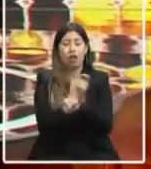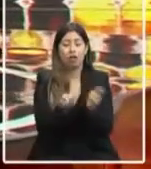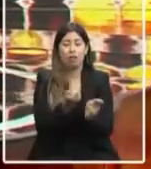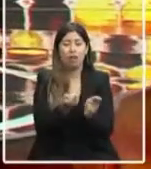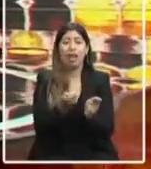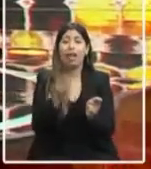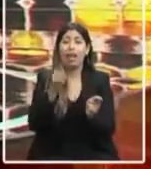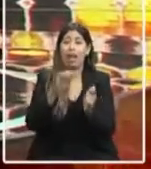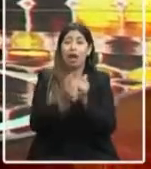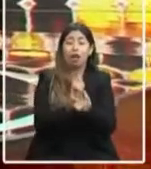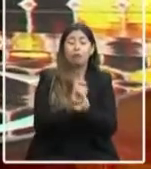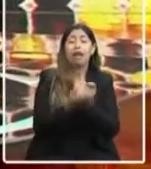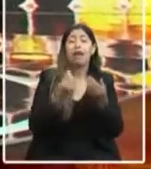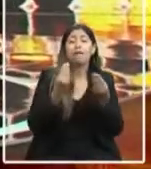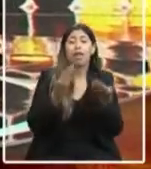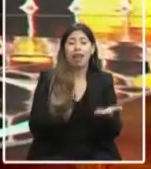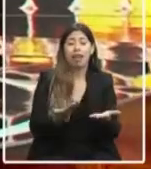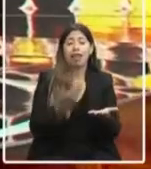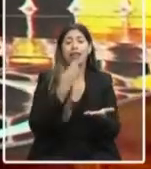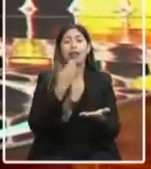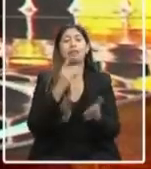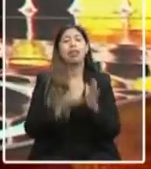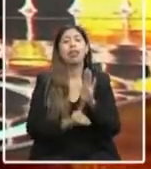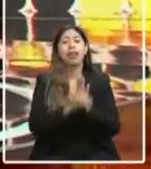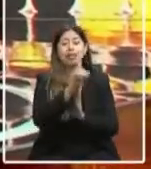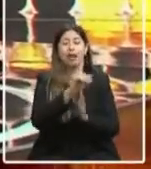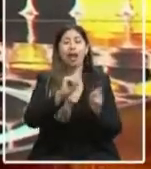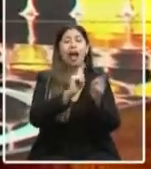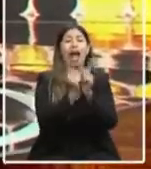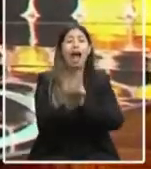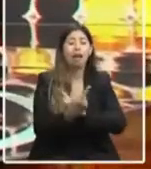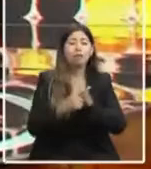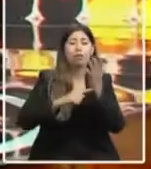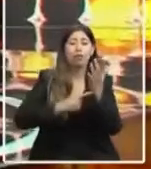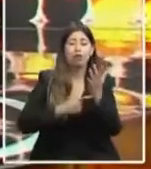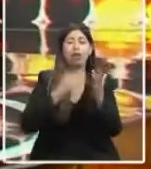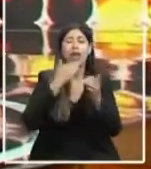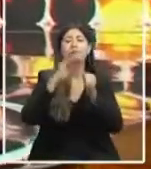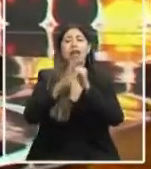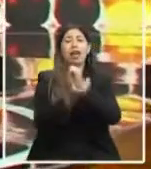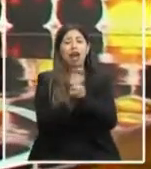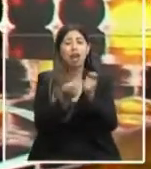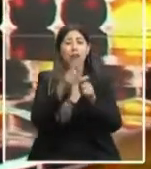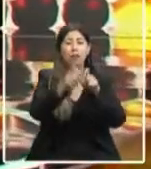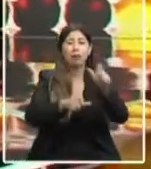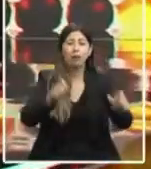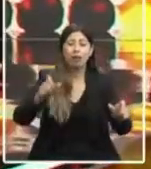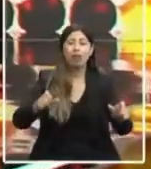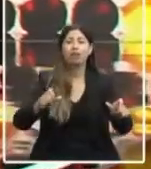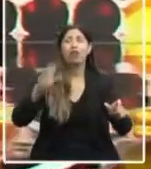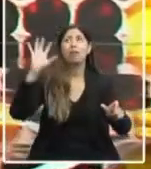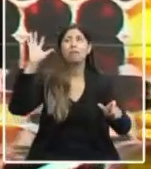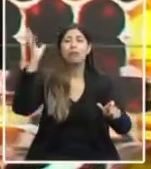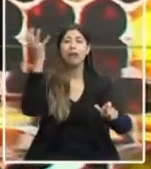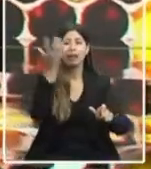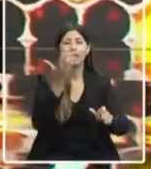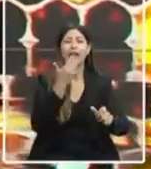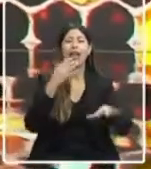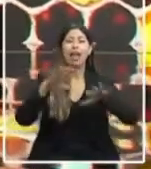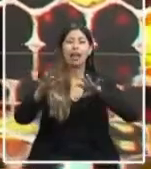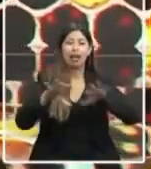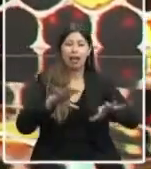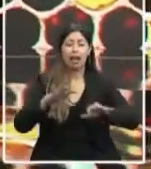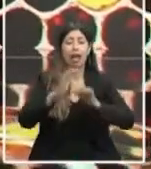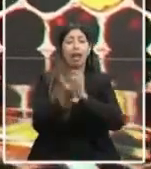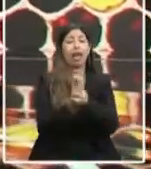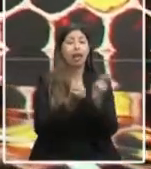y el desarrollo, la economía del cambio tecnológico, la economía de la población, el medio ambiente y los recursos, la teoría de los juegos, la